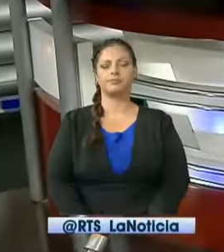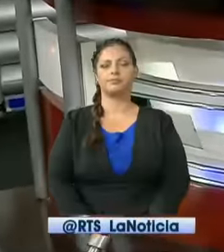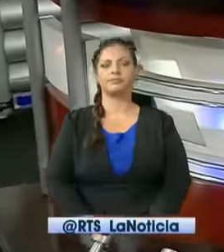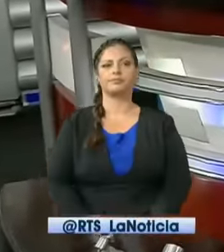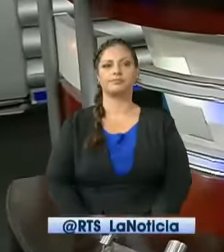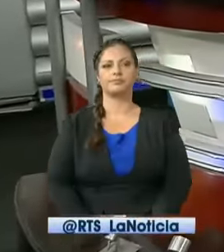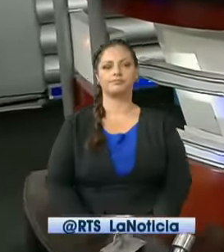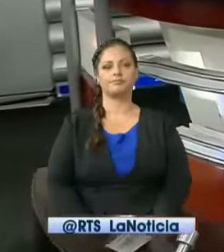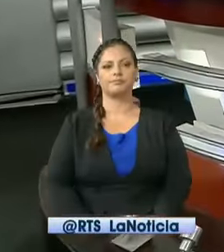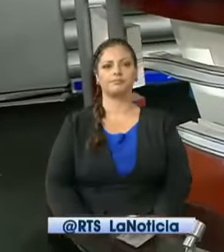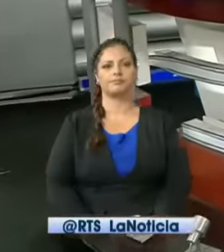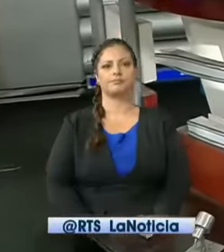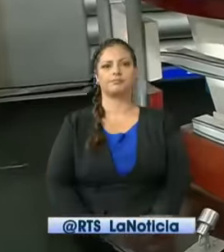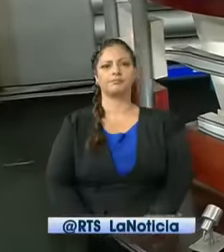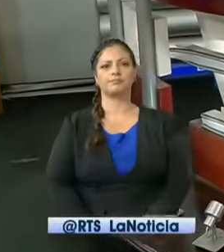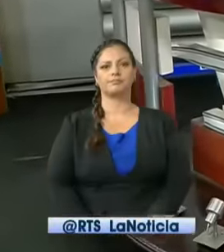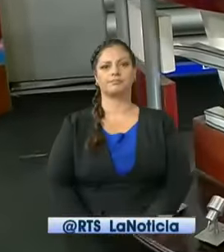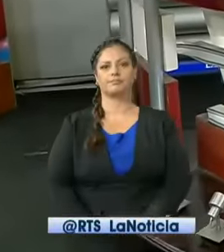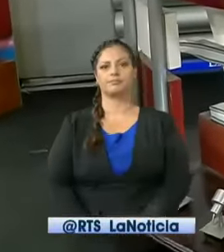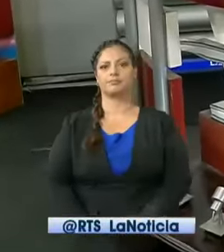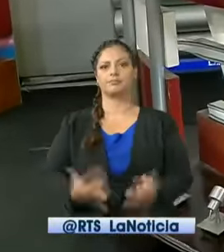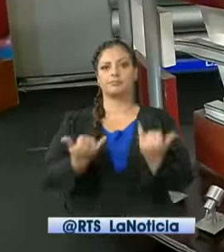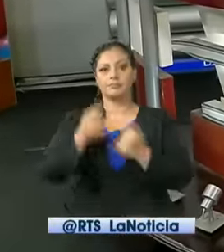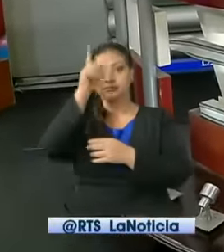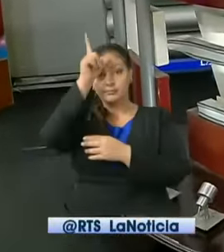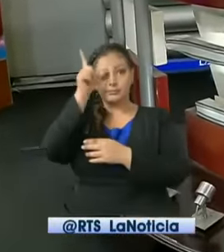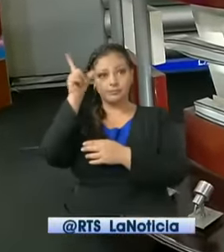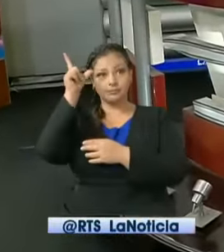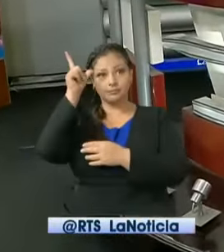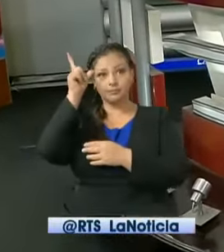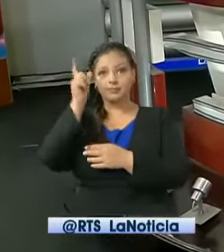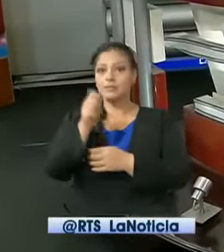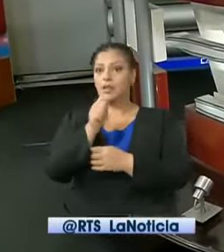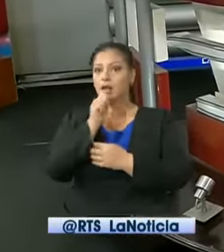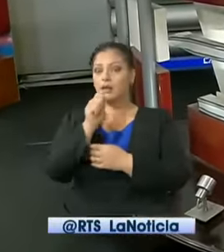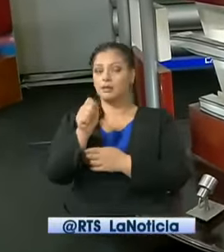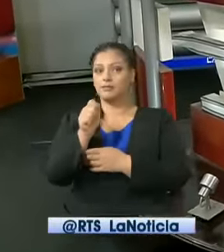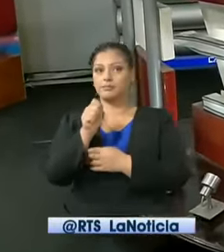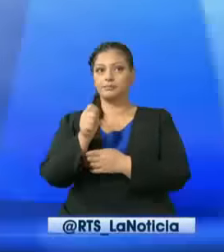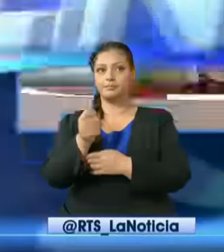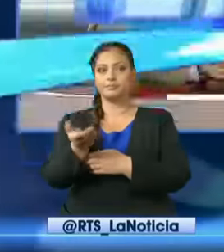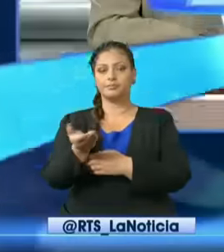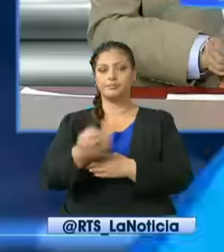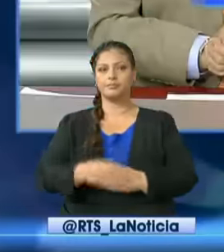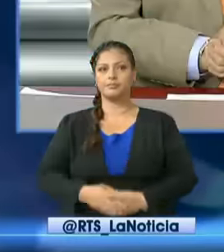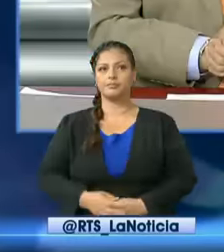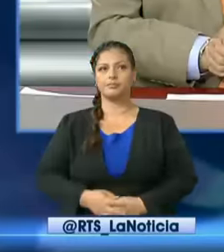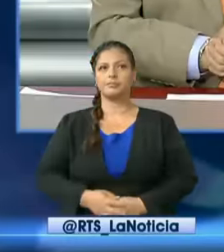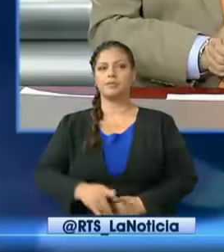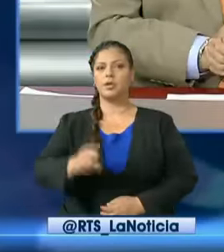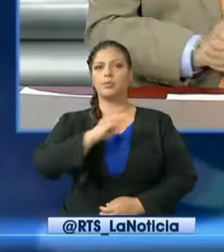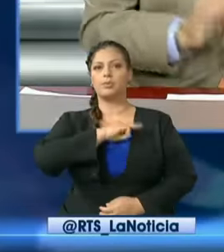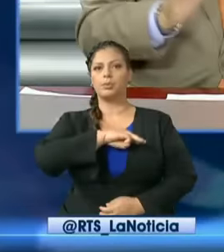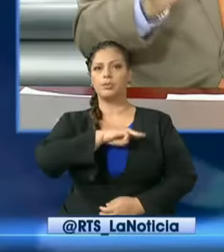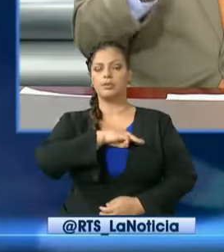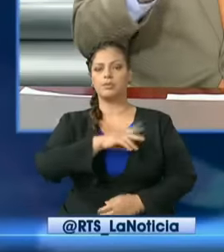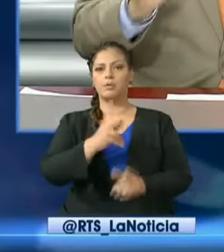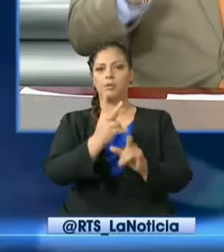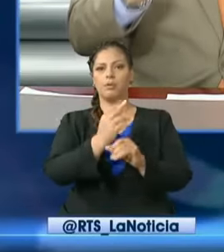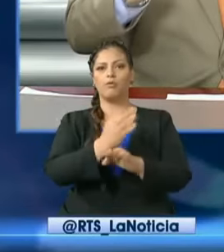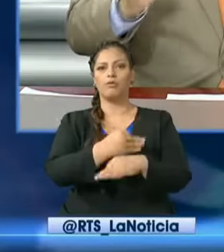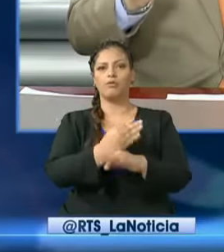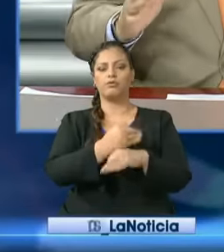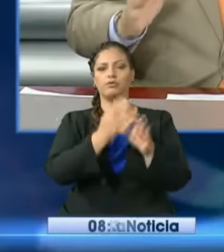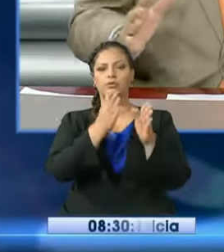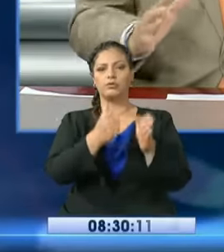Bueno, de inmediato con Luxiola Salazar, parece que llegaron los funcionarios del municipio de Guayaquil al sitio en el que se encuentra a ver cuál